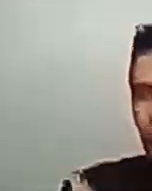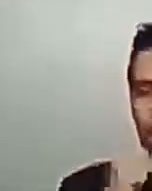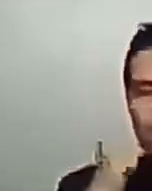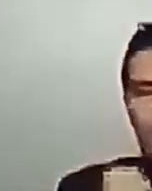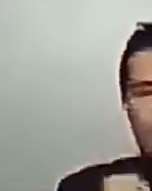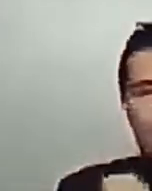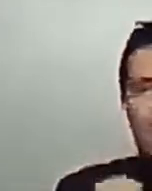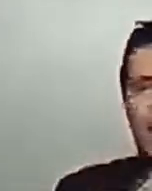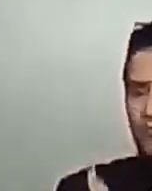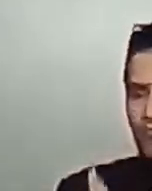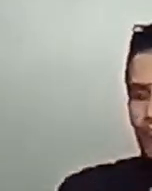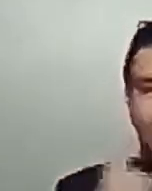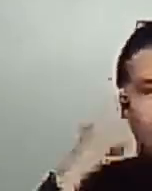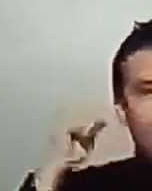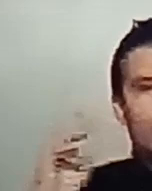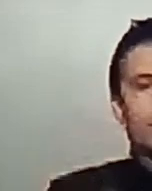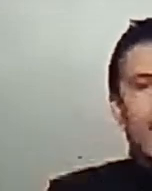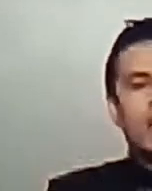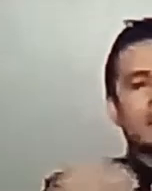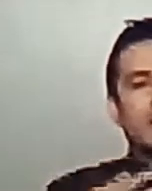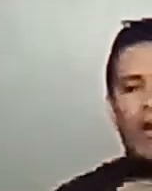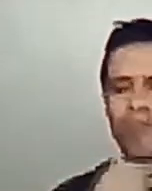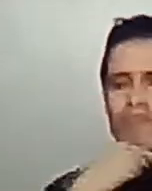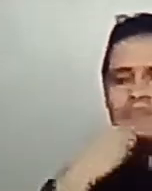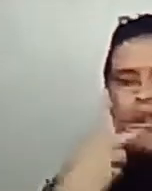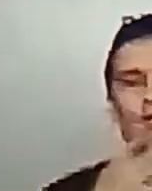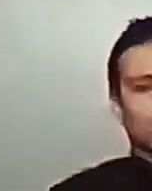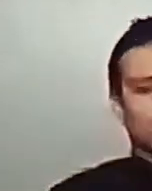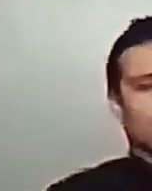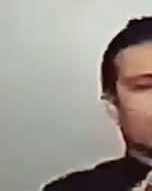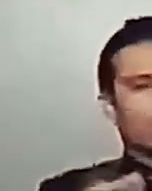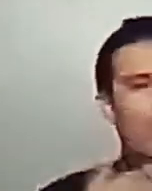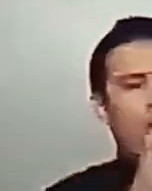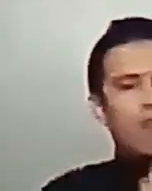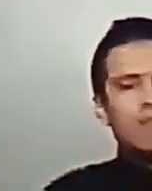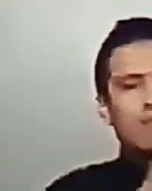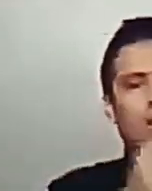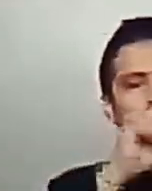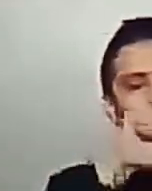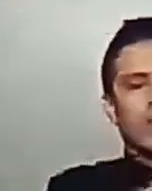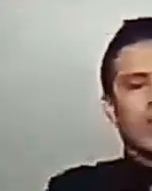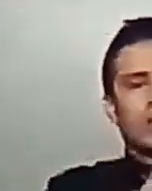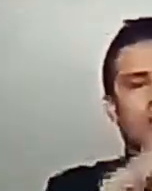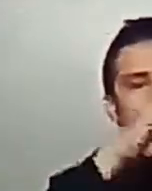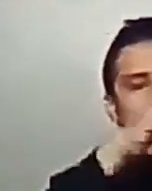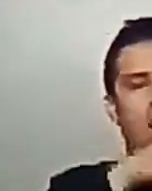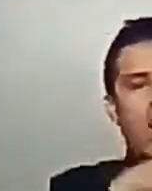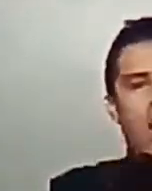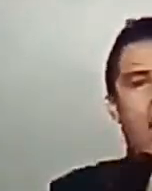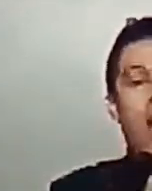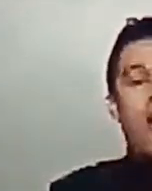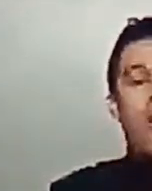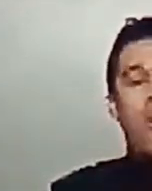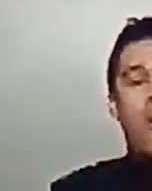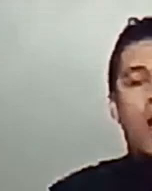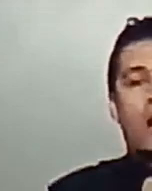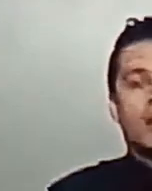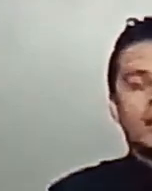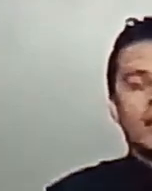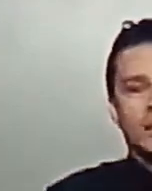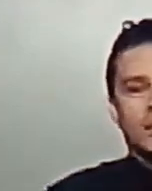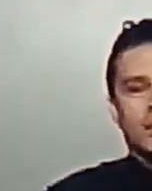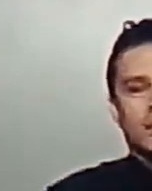de los guayasenses. Estamos hartos de esas autoridades que dicen, la competencia no es mía, y miran para otro lado, que mandan boletines de prensa. No, señor,